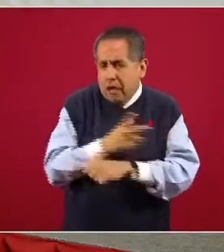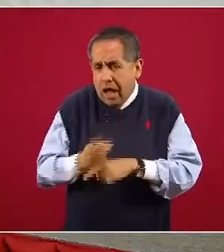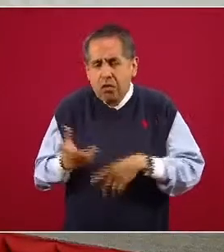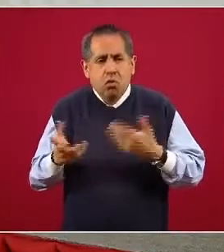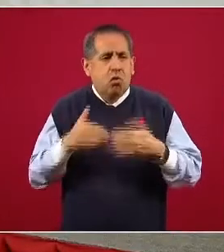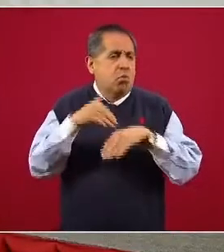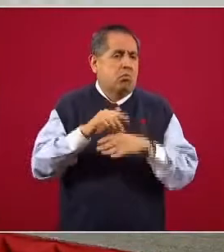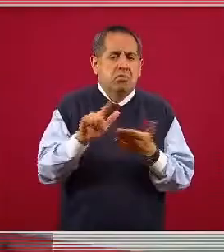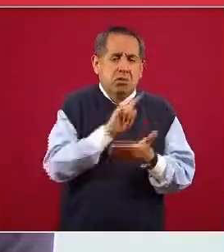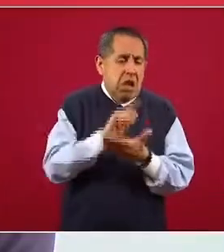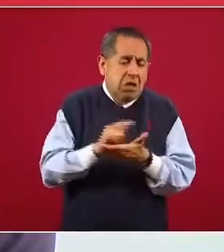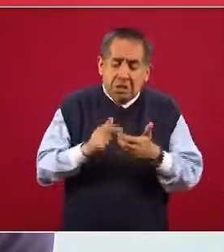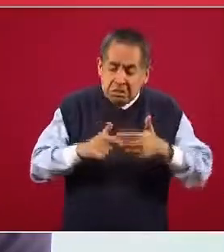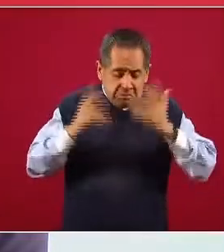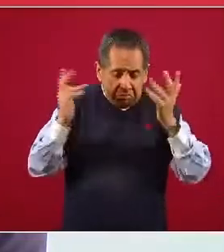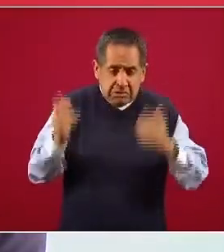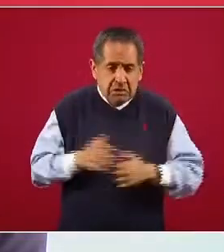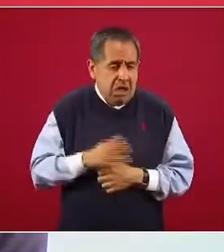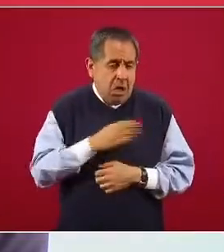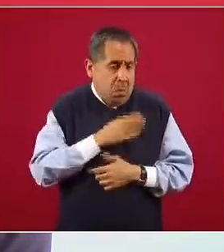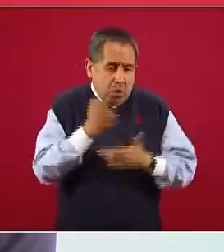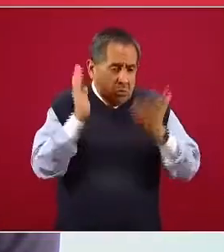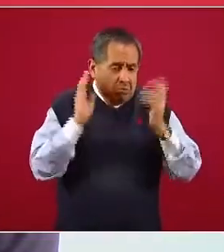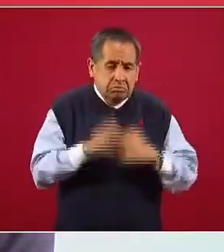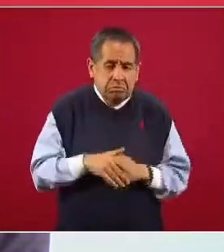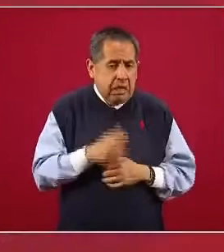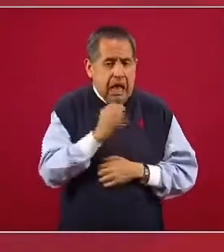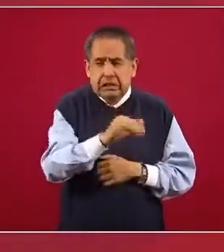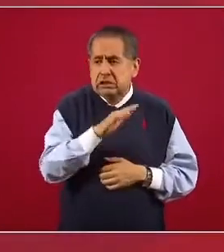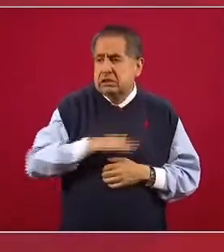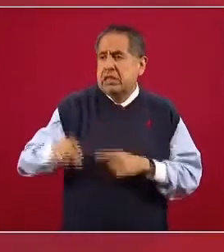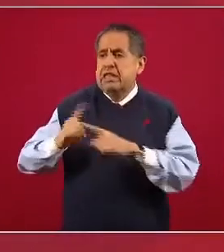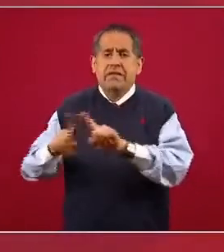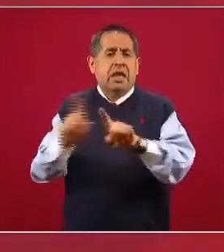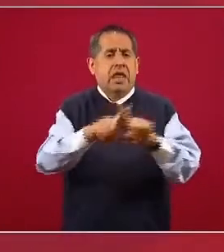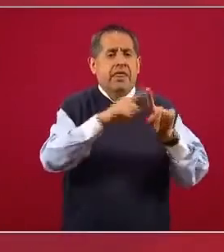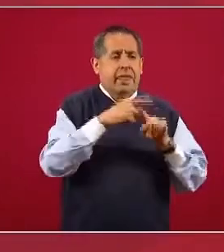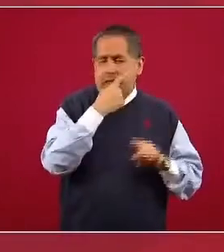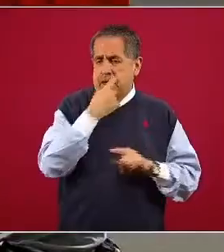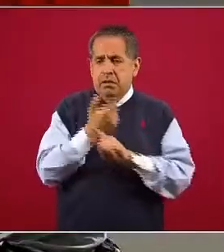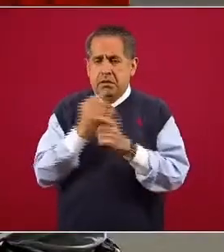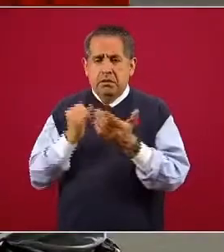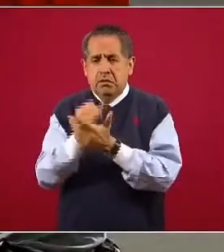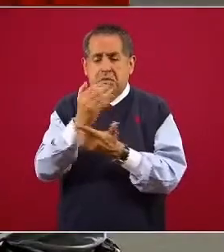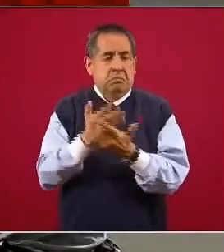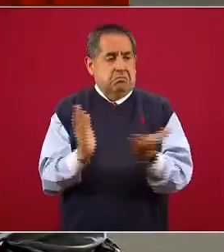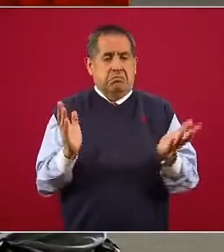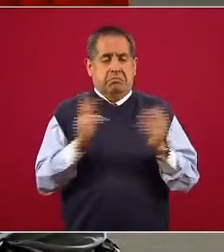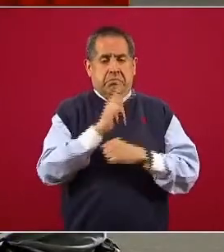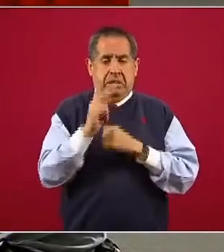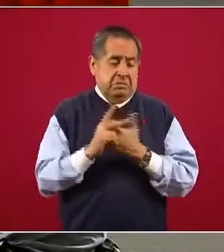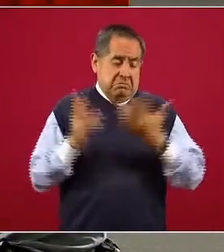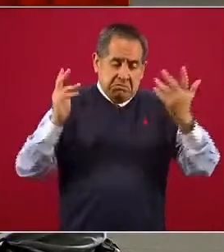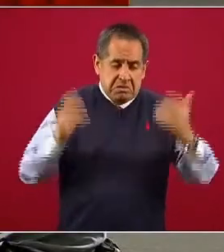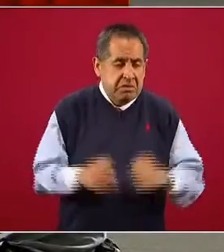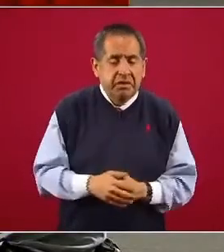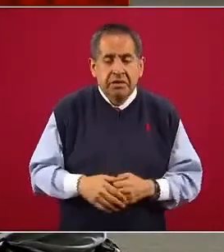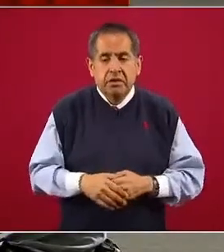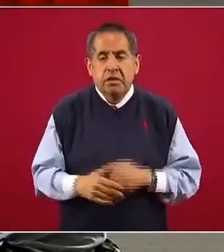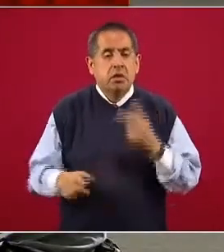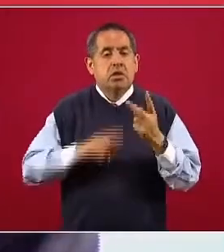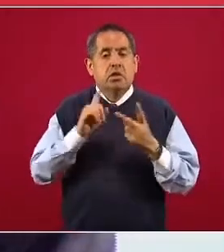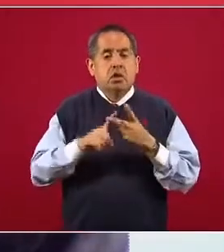ley, pues qué bueno, es parte de la pluralidad democrática de nuestro país. Respecto a